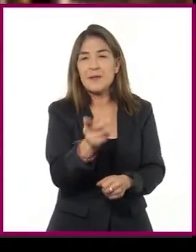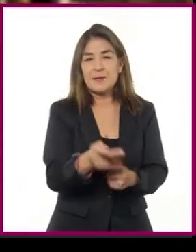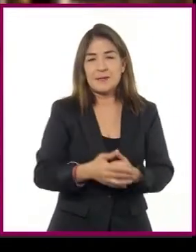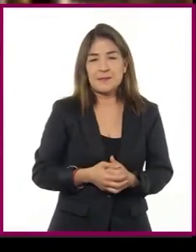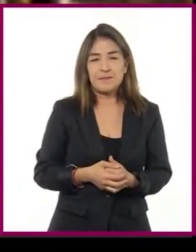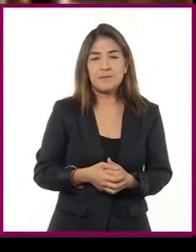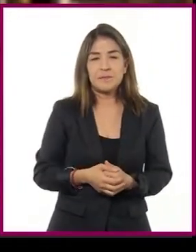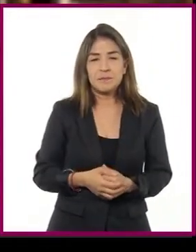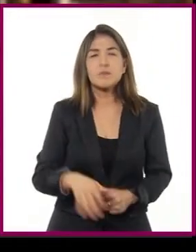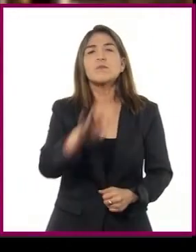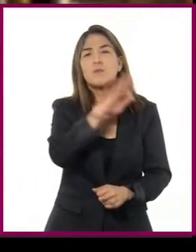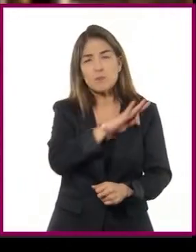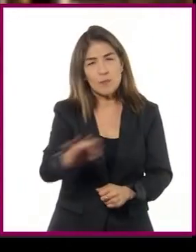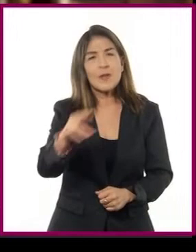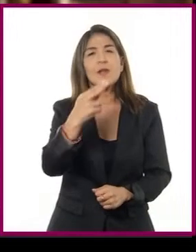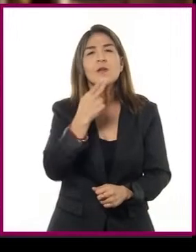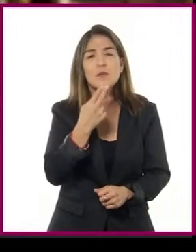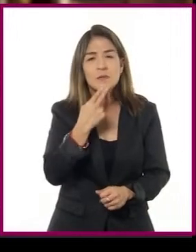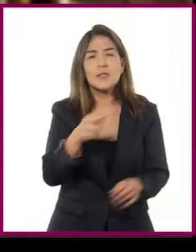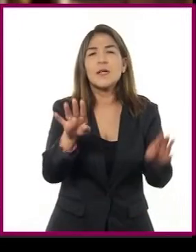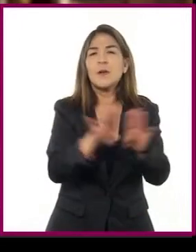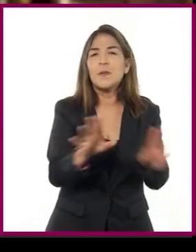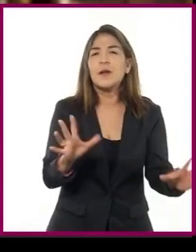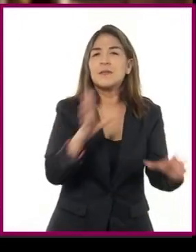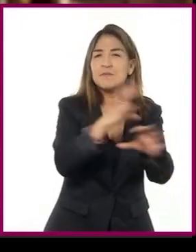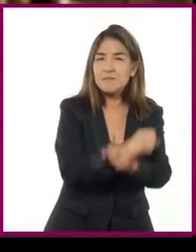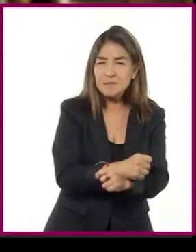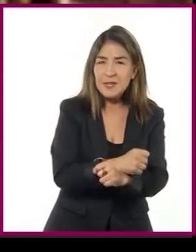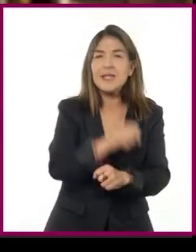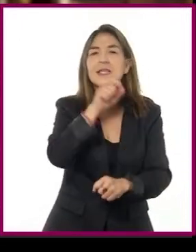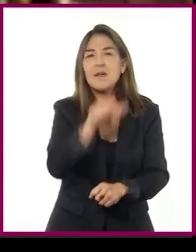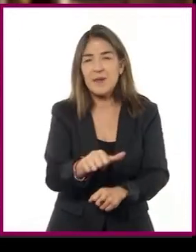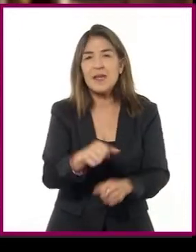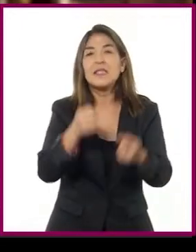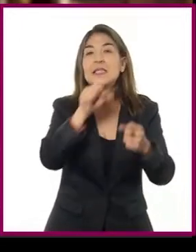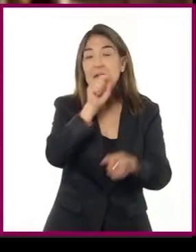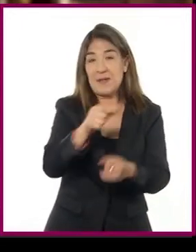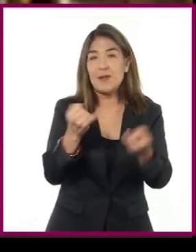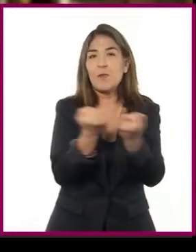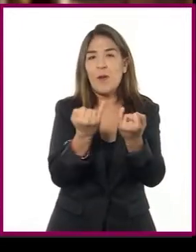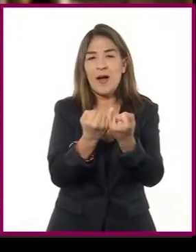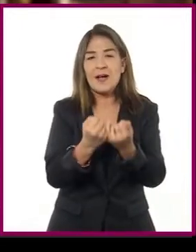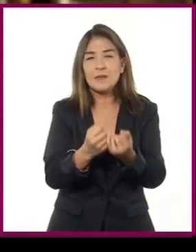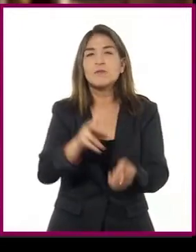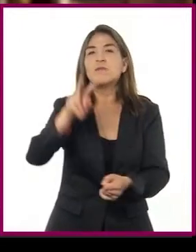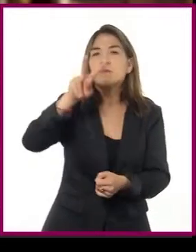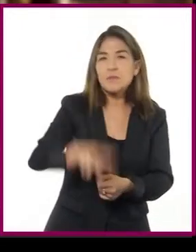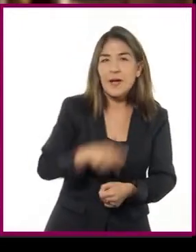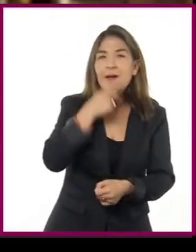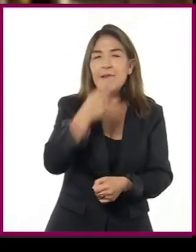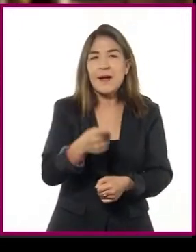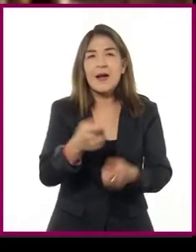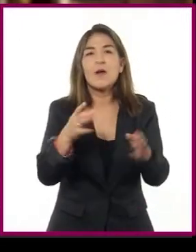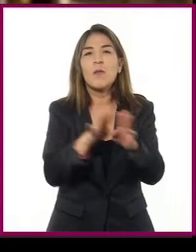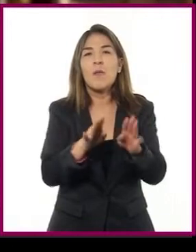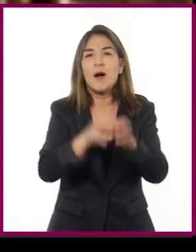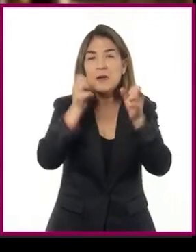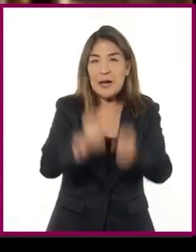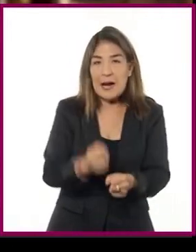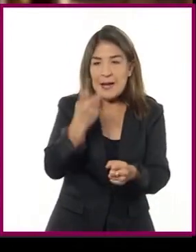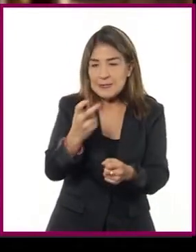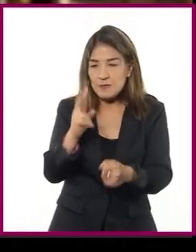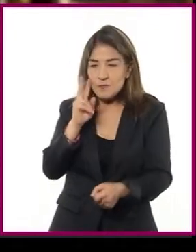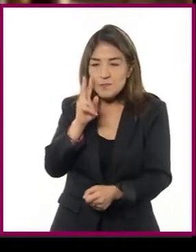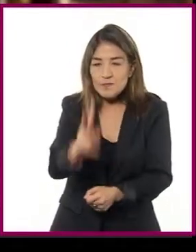Se pueden utilizar las definiciones y afirmaciones evidentes que se han visto hasta